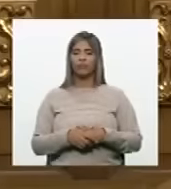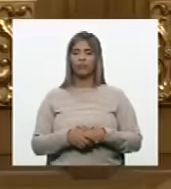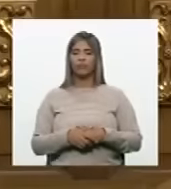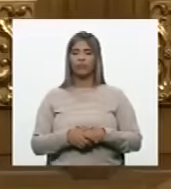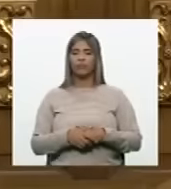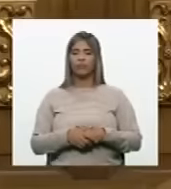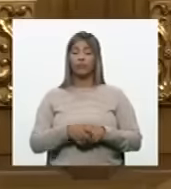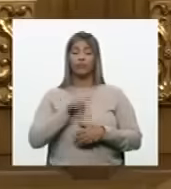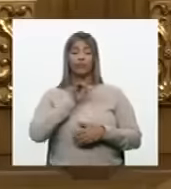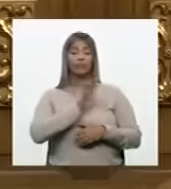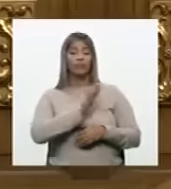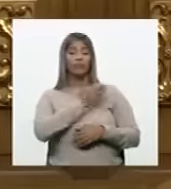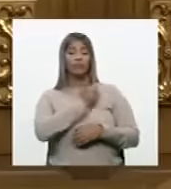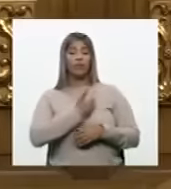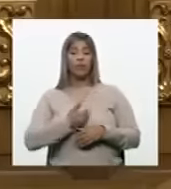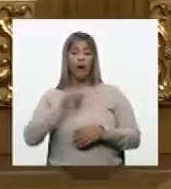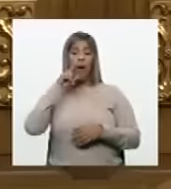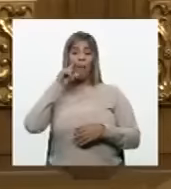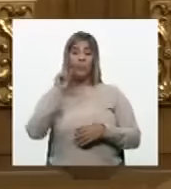El presidente Nicolás Maduro,